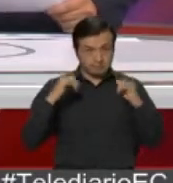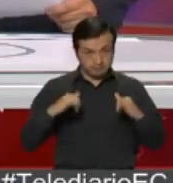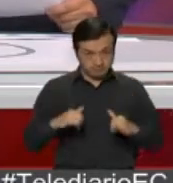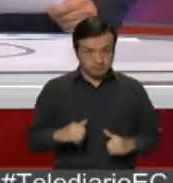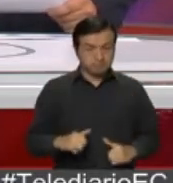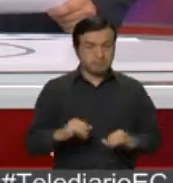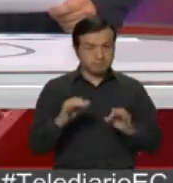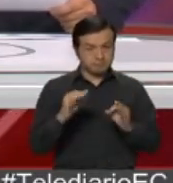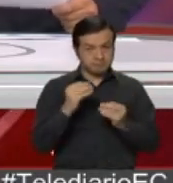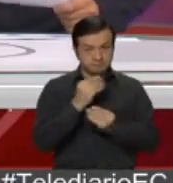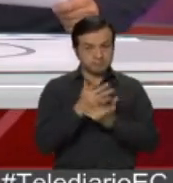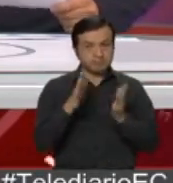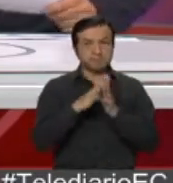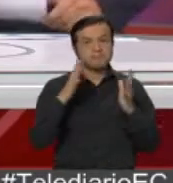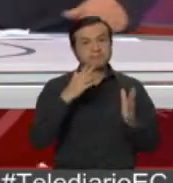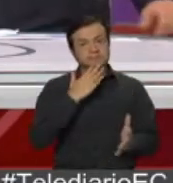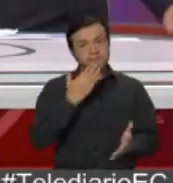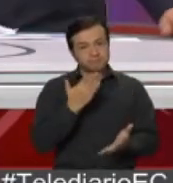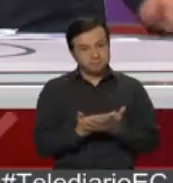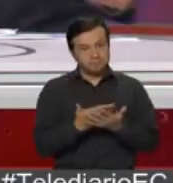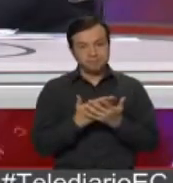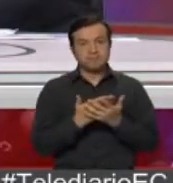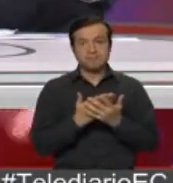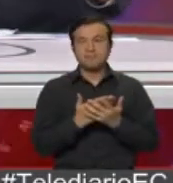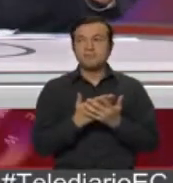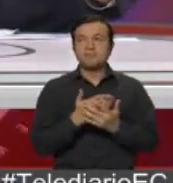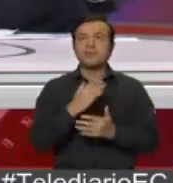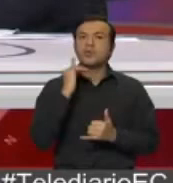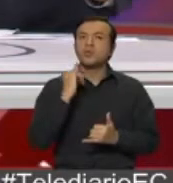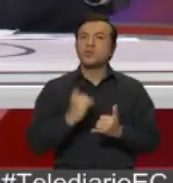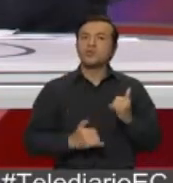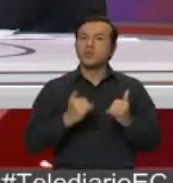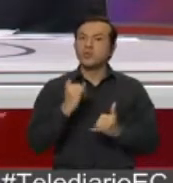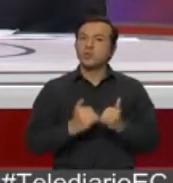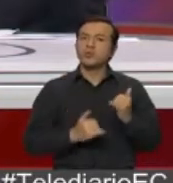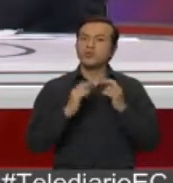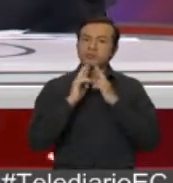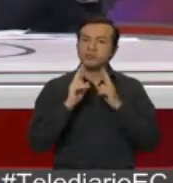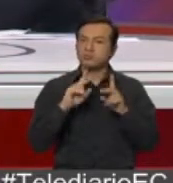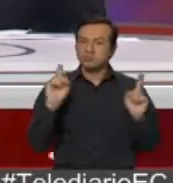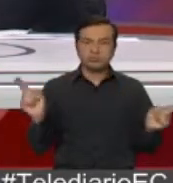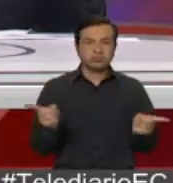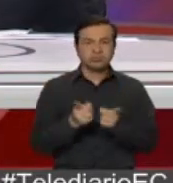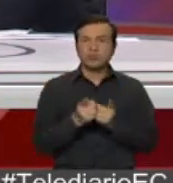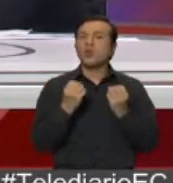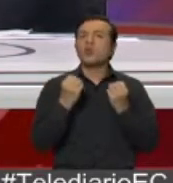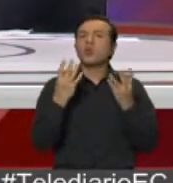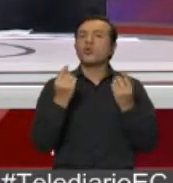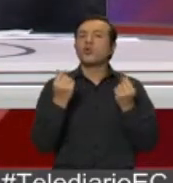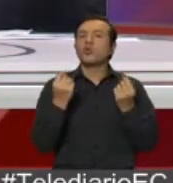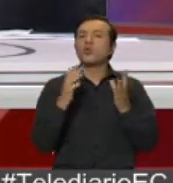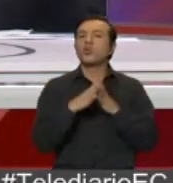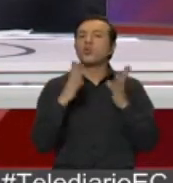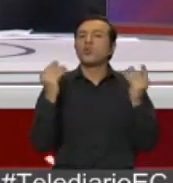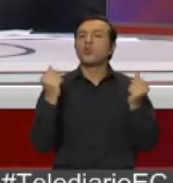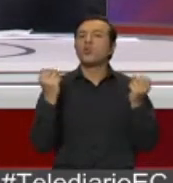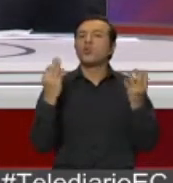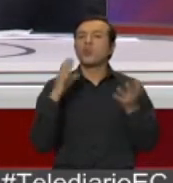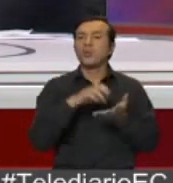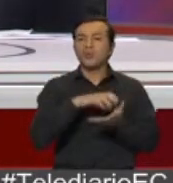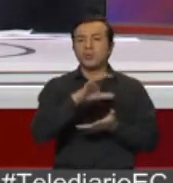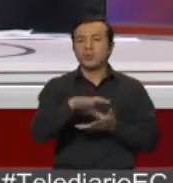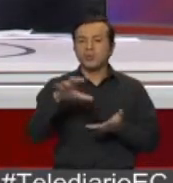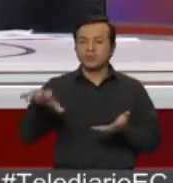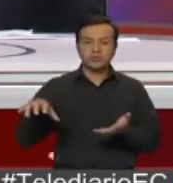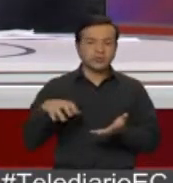efectivamente cumpliéndose. Muchas gracias, ministro Hurtado. Solamente para terminar, en una respuesta muy puntual, ¿cuántos recursos económicos se han asignado a las provincias